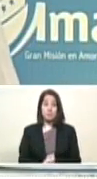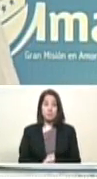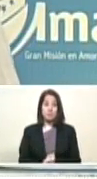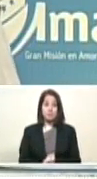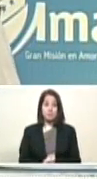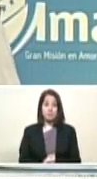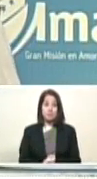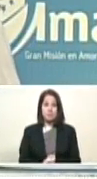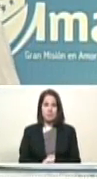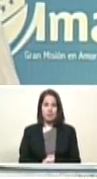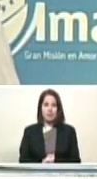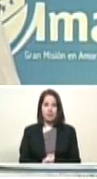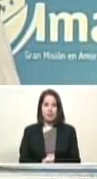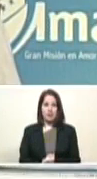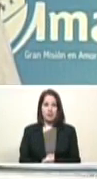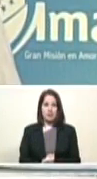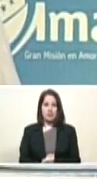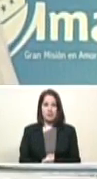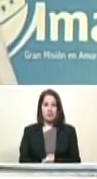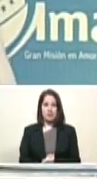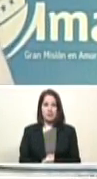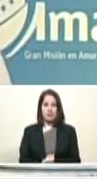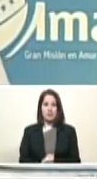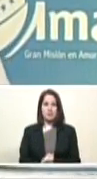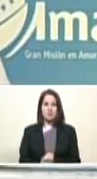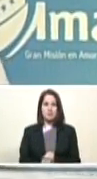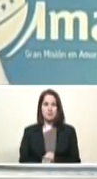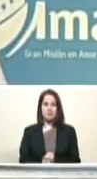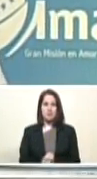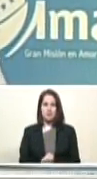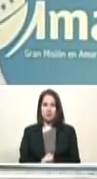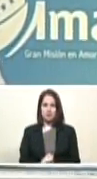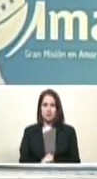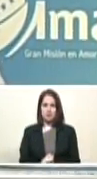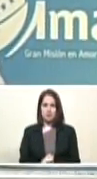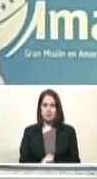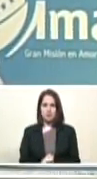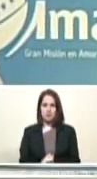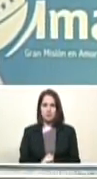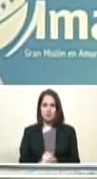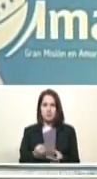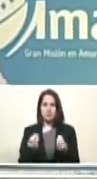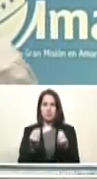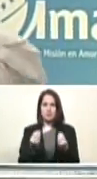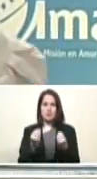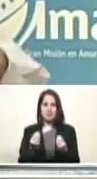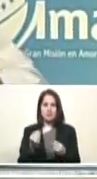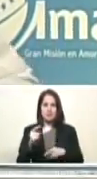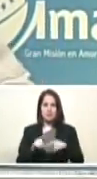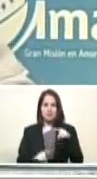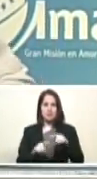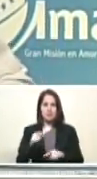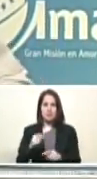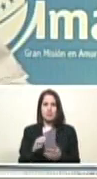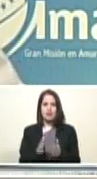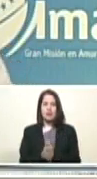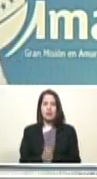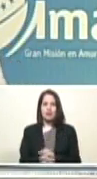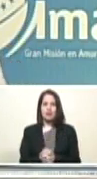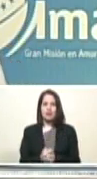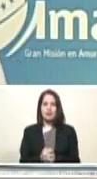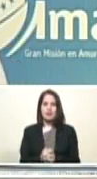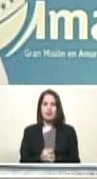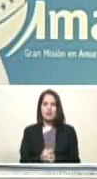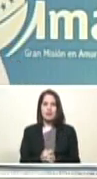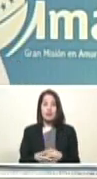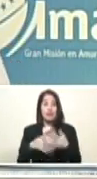ya debe estar colocándose en la aplicación BQR, atención, ya deben tener